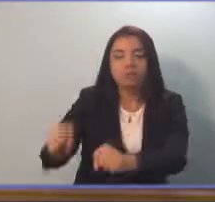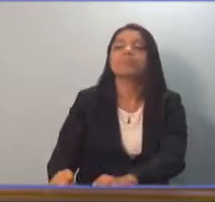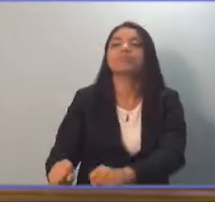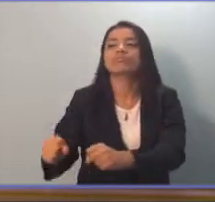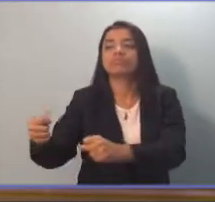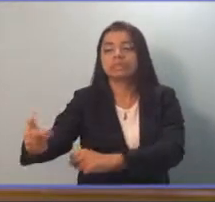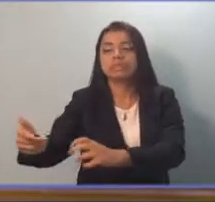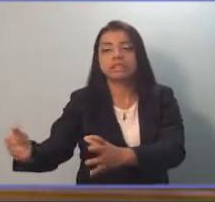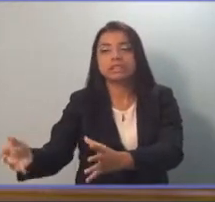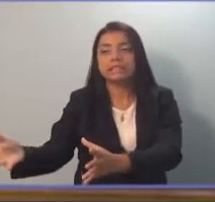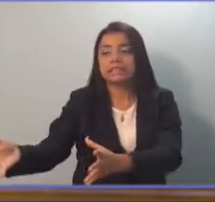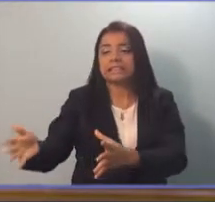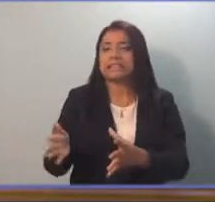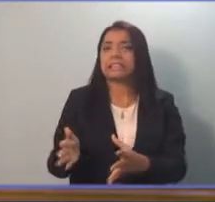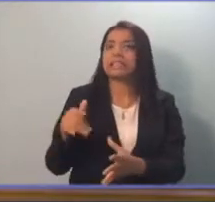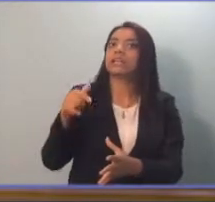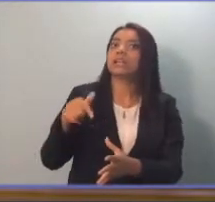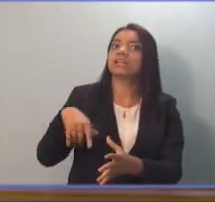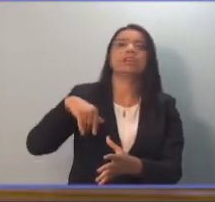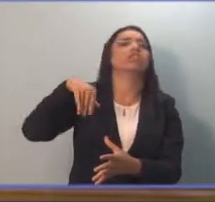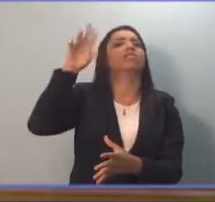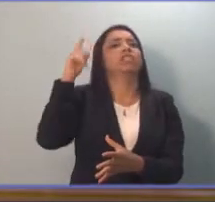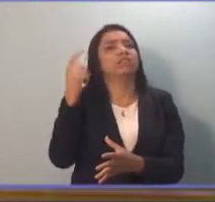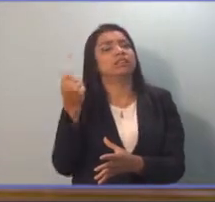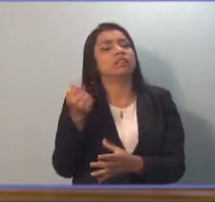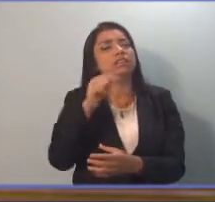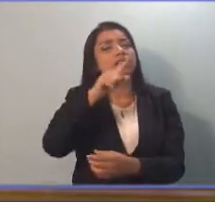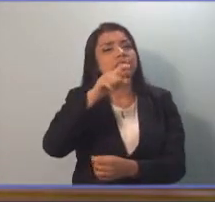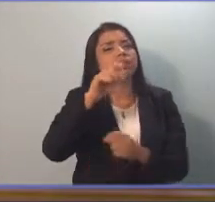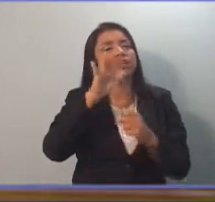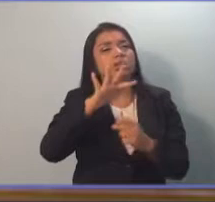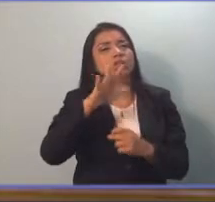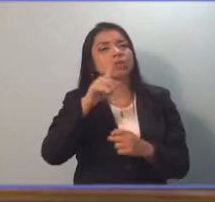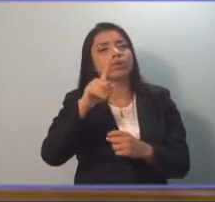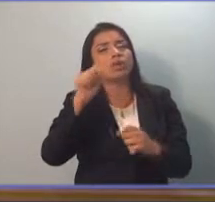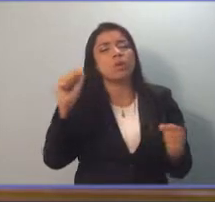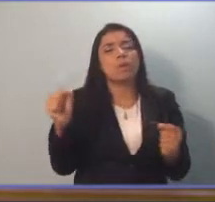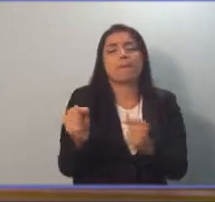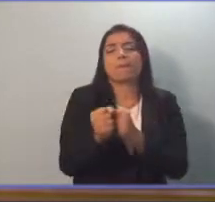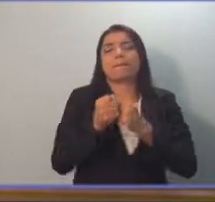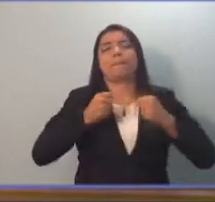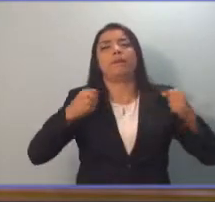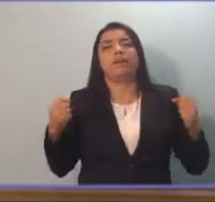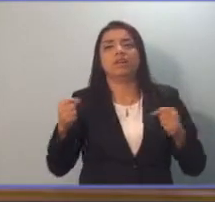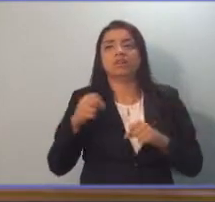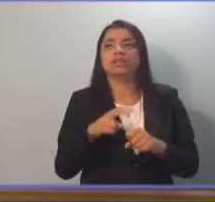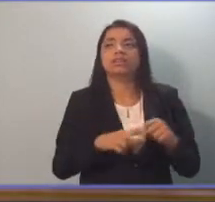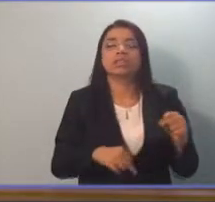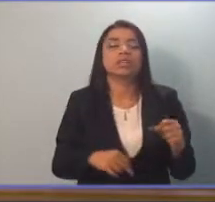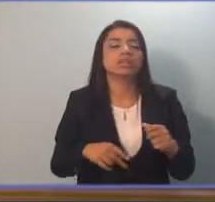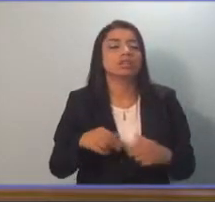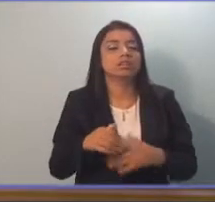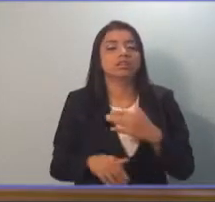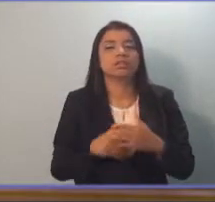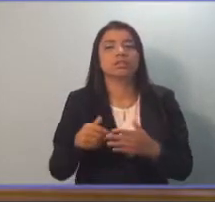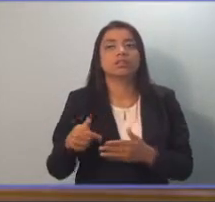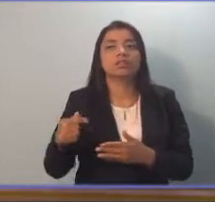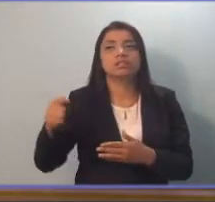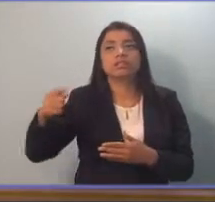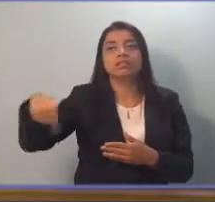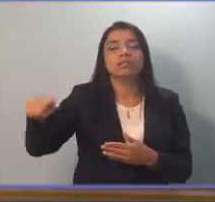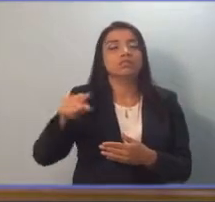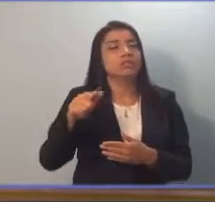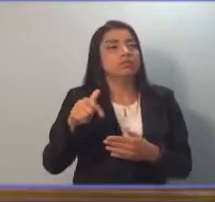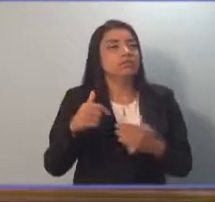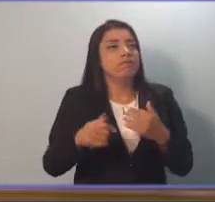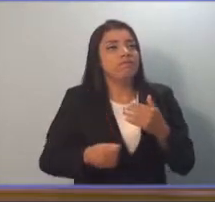representado ingresos superiores a los 151 millones de dólares para las estructuras que se dedican a